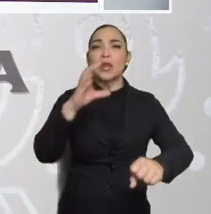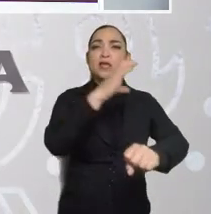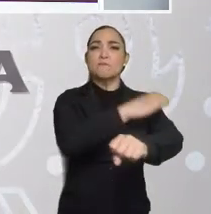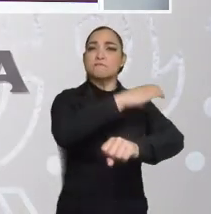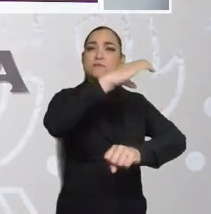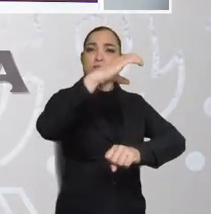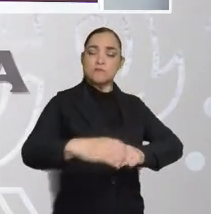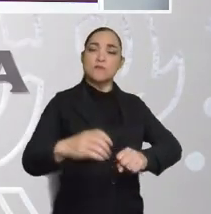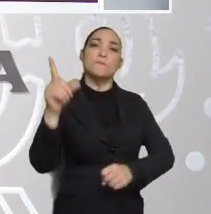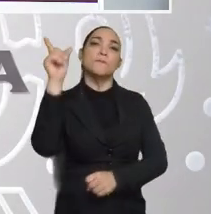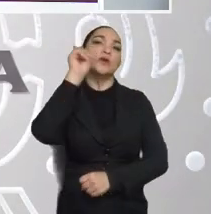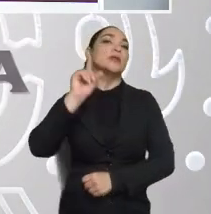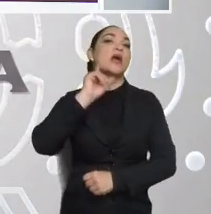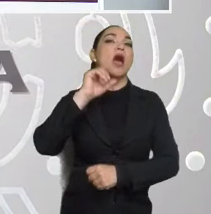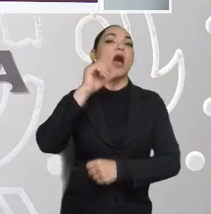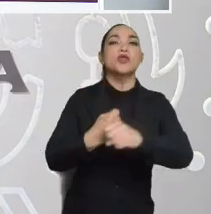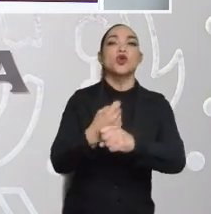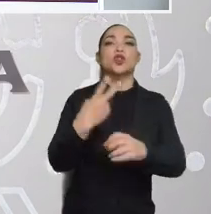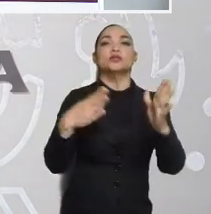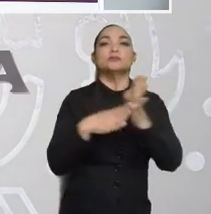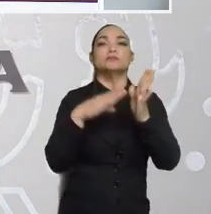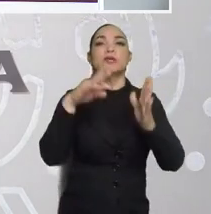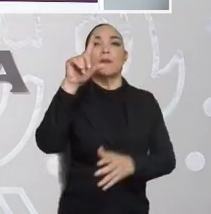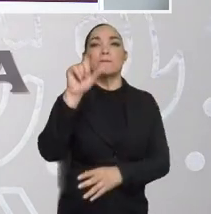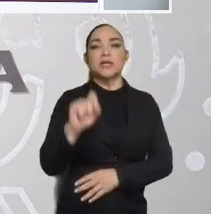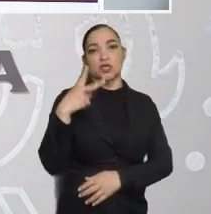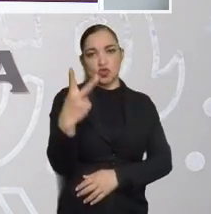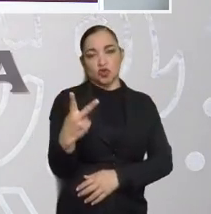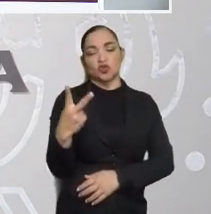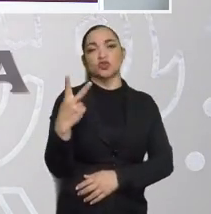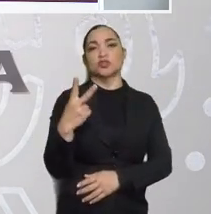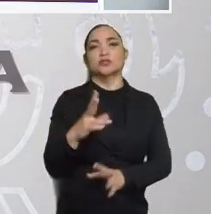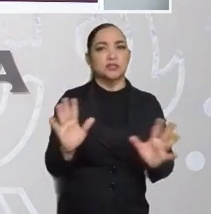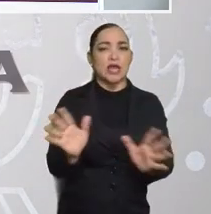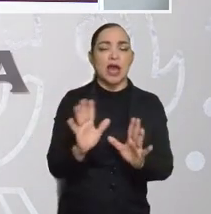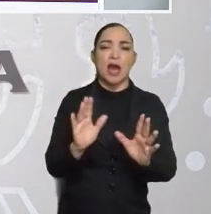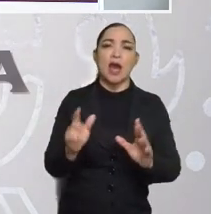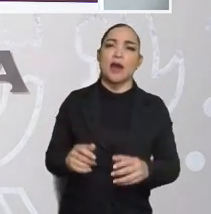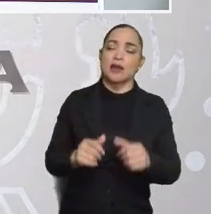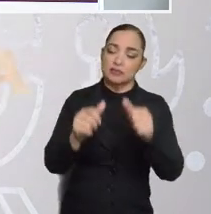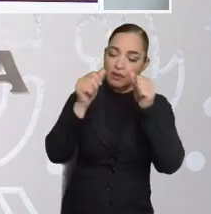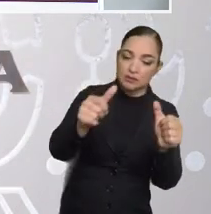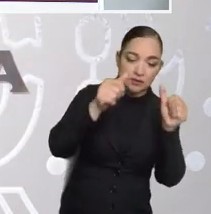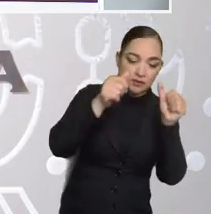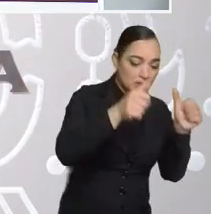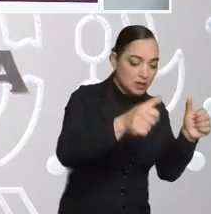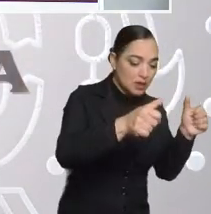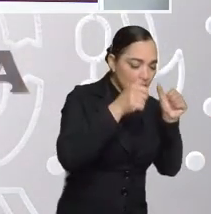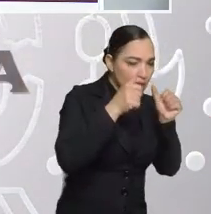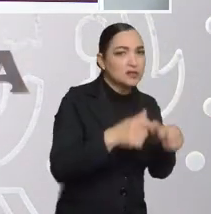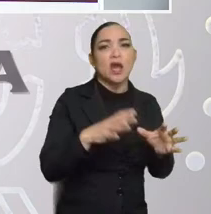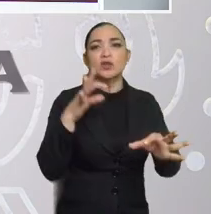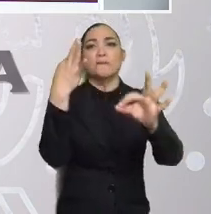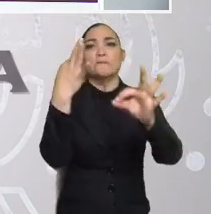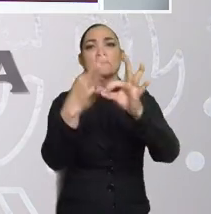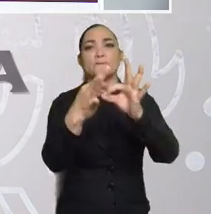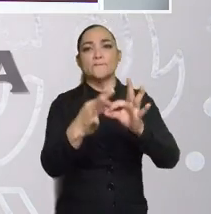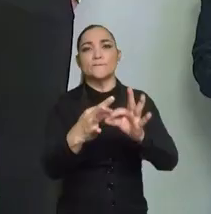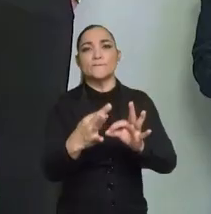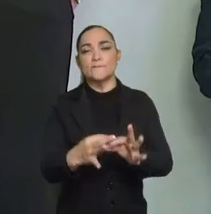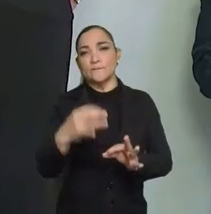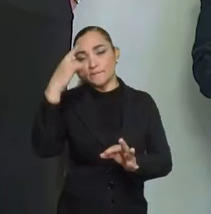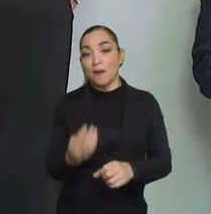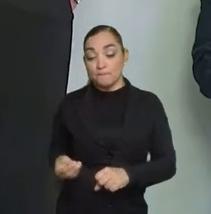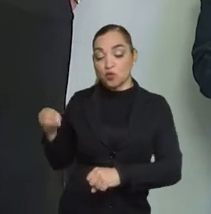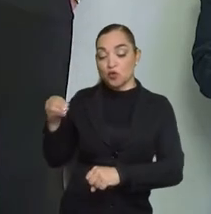El 2022 fue mucho de infraestructura de atención y ya estamos listos también, gobernador, para poner la primera